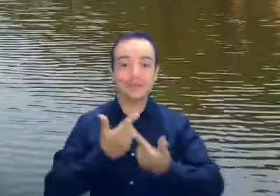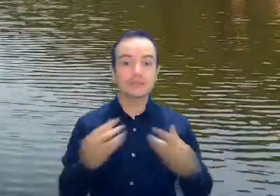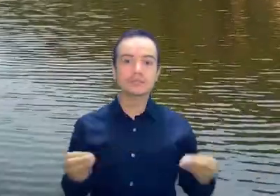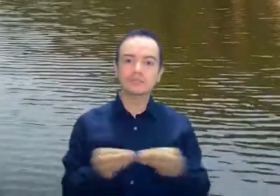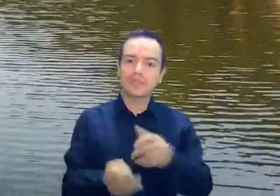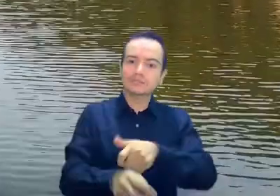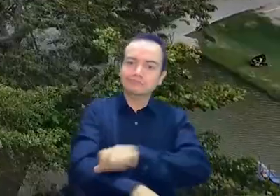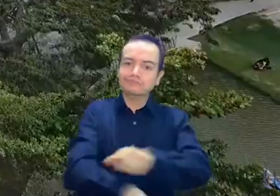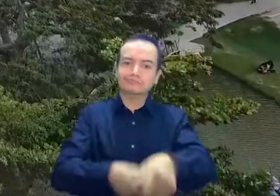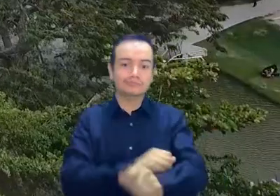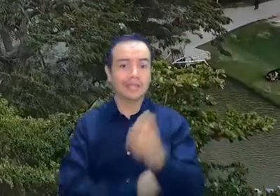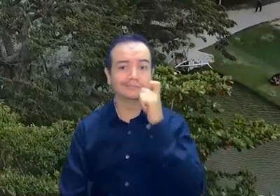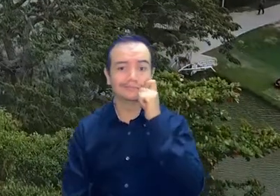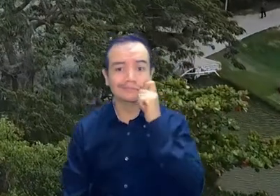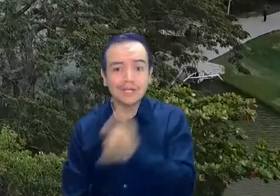somos más humanos.